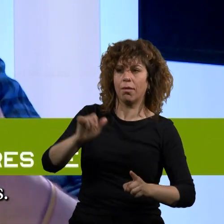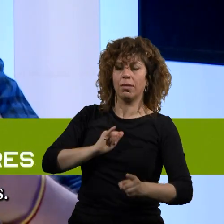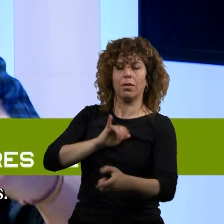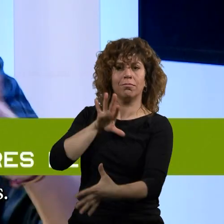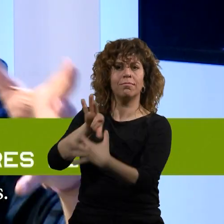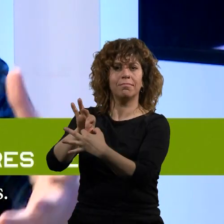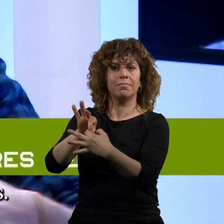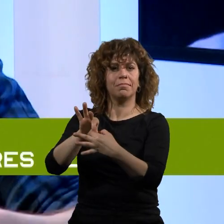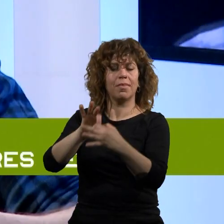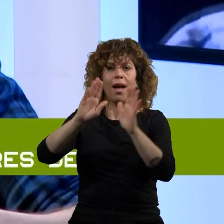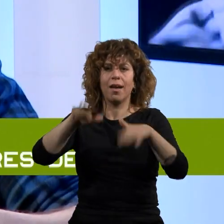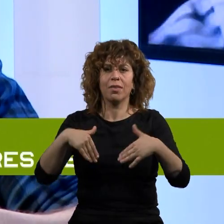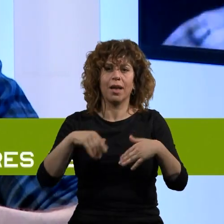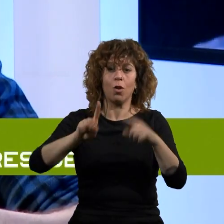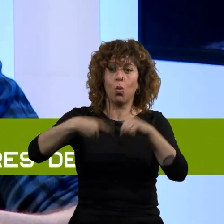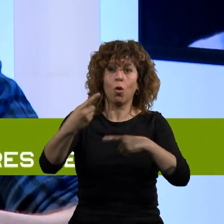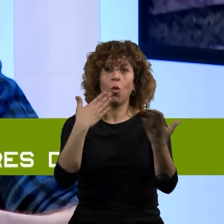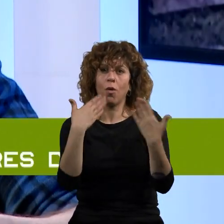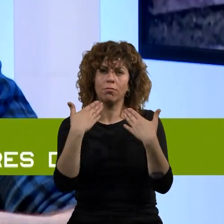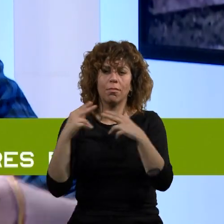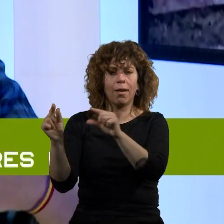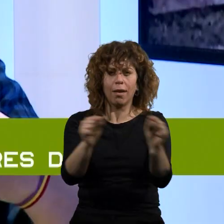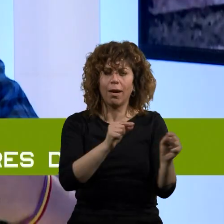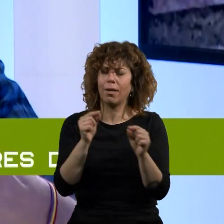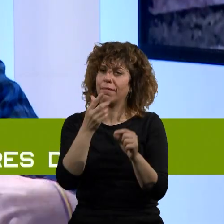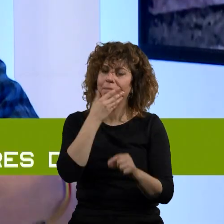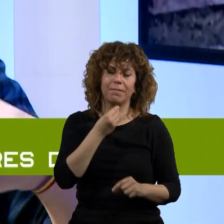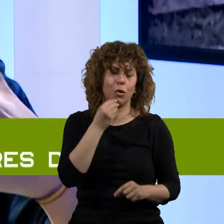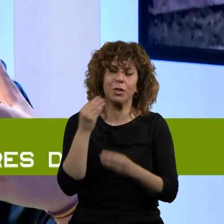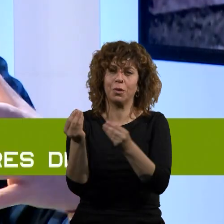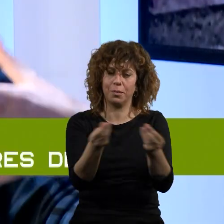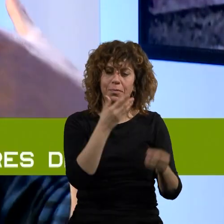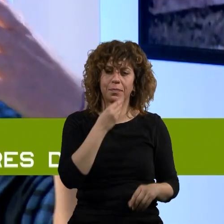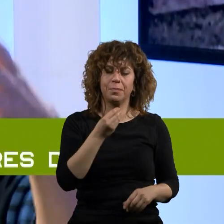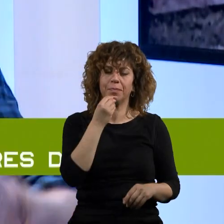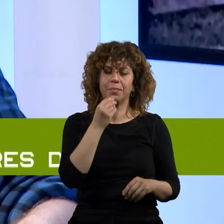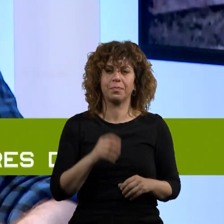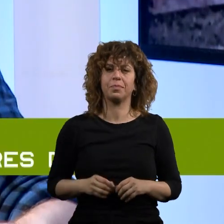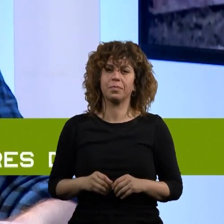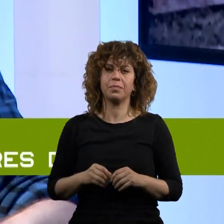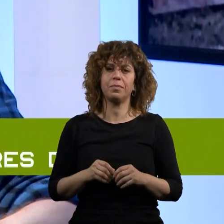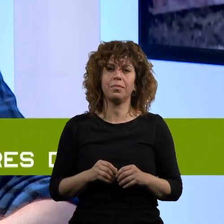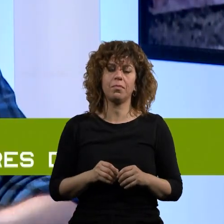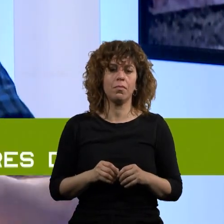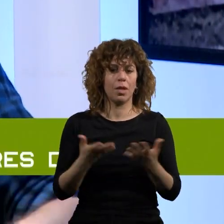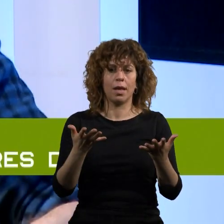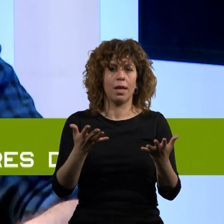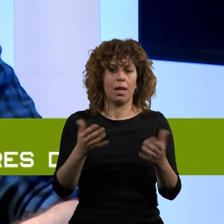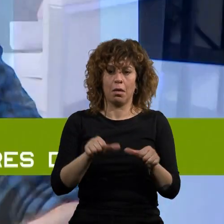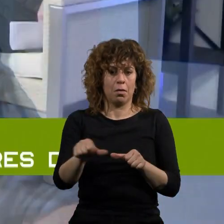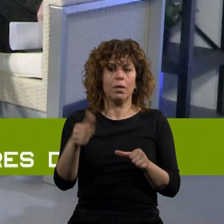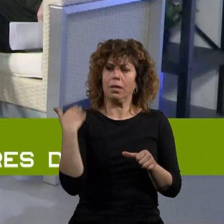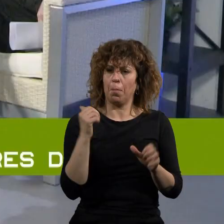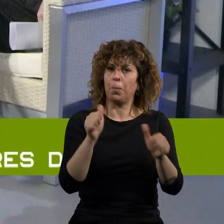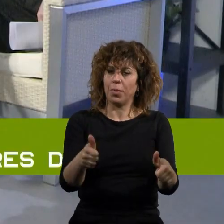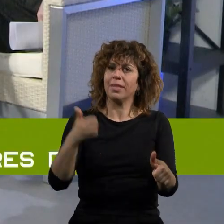siempre como unos ambientes luego en los coloquios muy, muy bonitos, ¿no? Y bueno, todo esto, claro, ahora vamos a empezar a hacer, que ya he